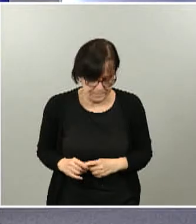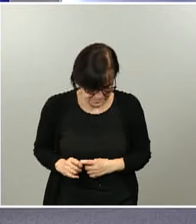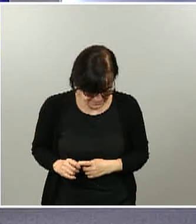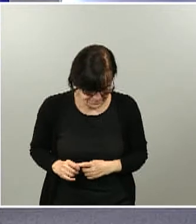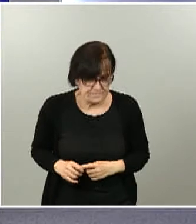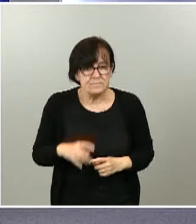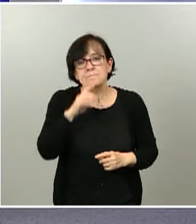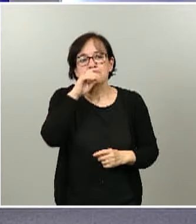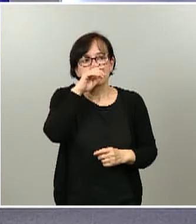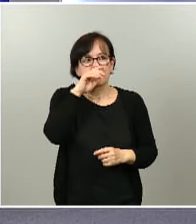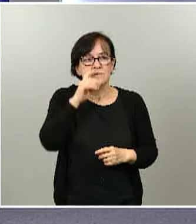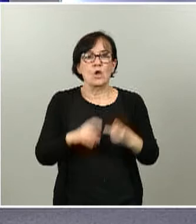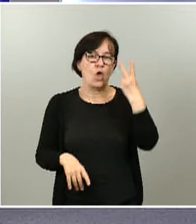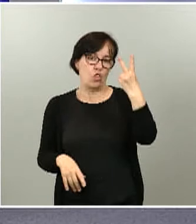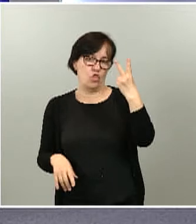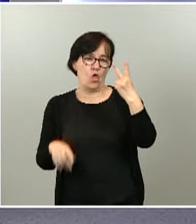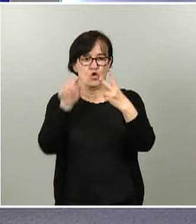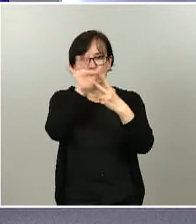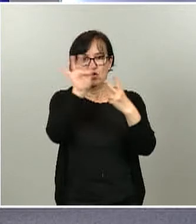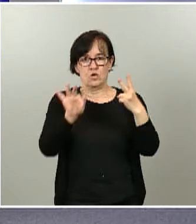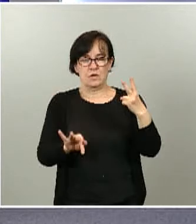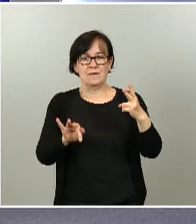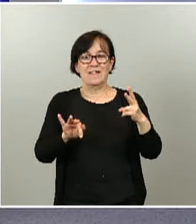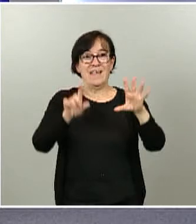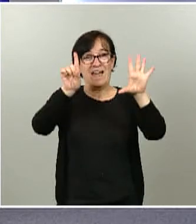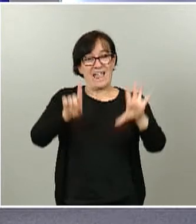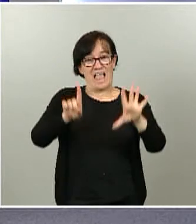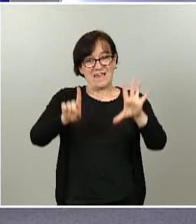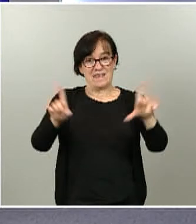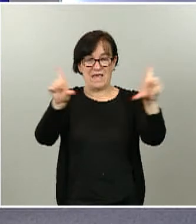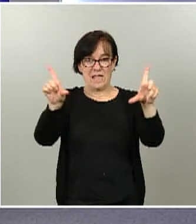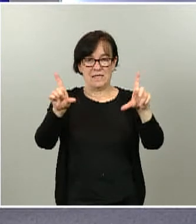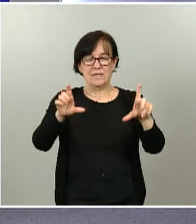Quedan 2 turnos de preguntas, la sexta y noticias. Vamos con la sexta. Adelante.